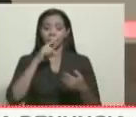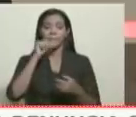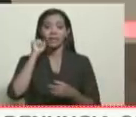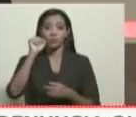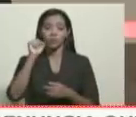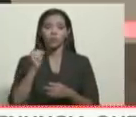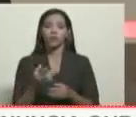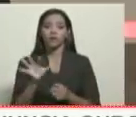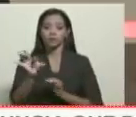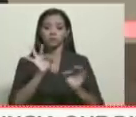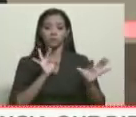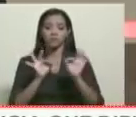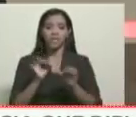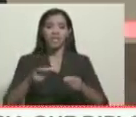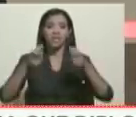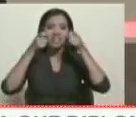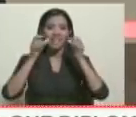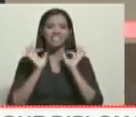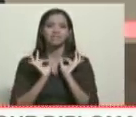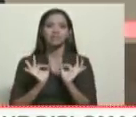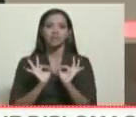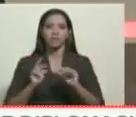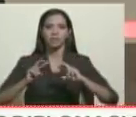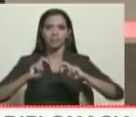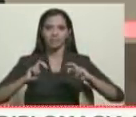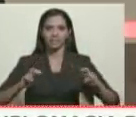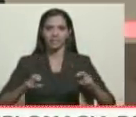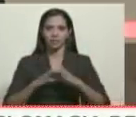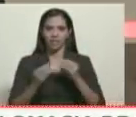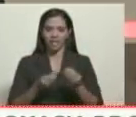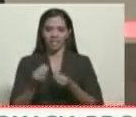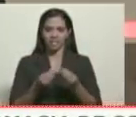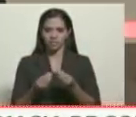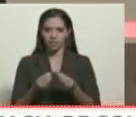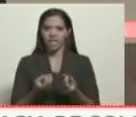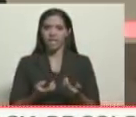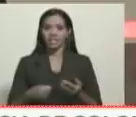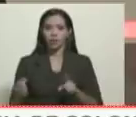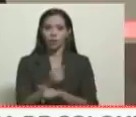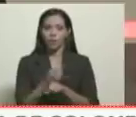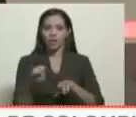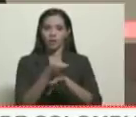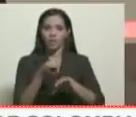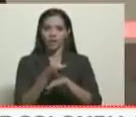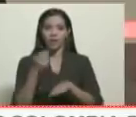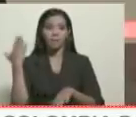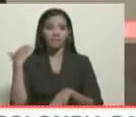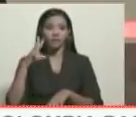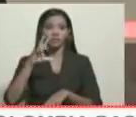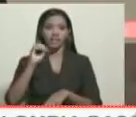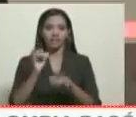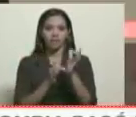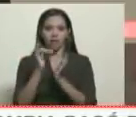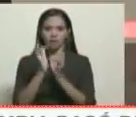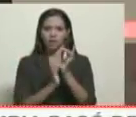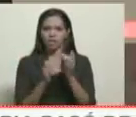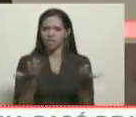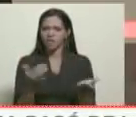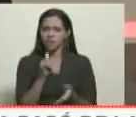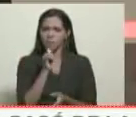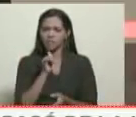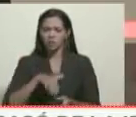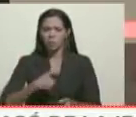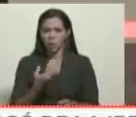la designación de fiscales especiales para investigar lo que ha sido este intento de golpe de Estado del pasado 30 de abril. ¿Qué información nos puede